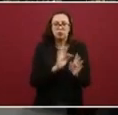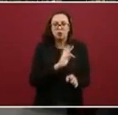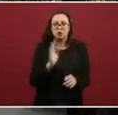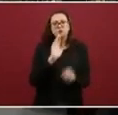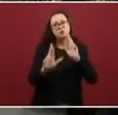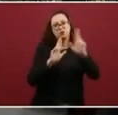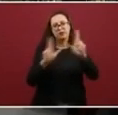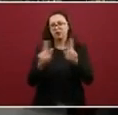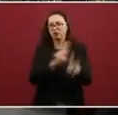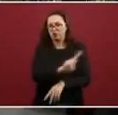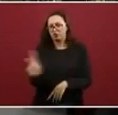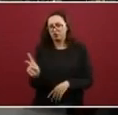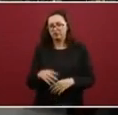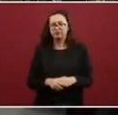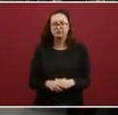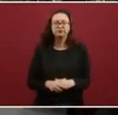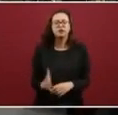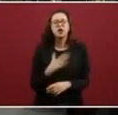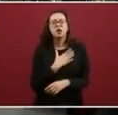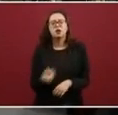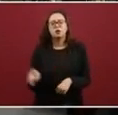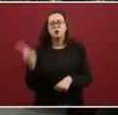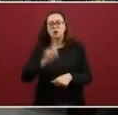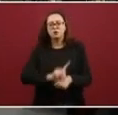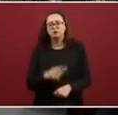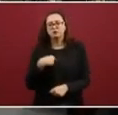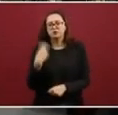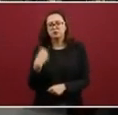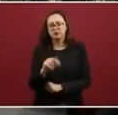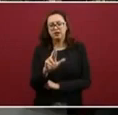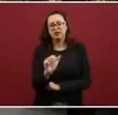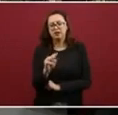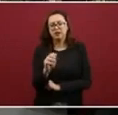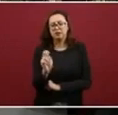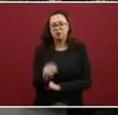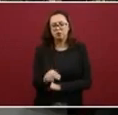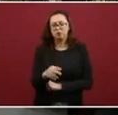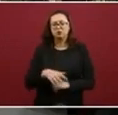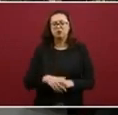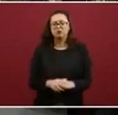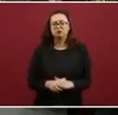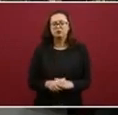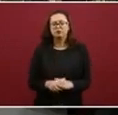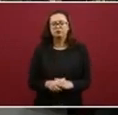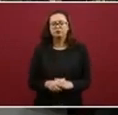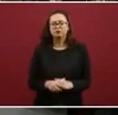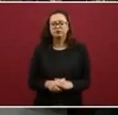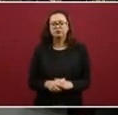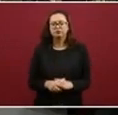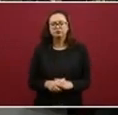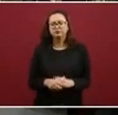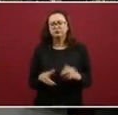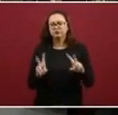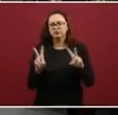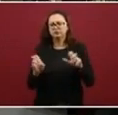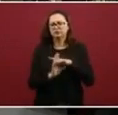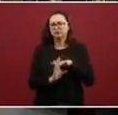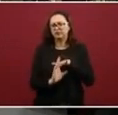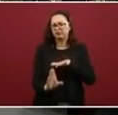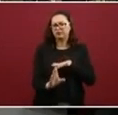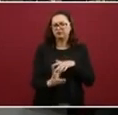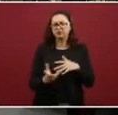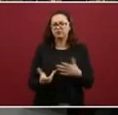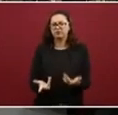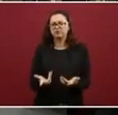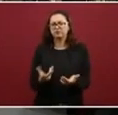Muy buenos días, señor canciller. Ramón Flores, de Los Ángeles Press de Guadalupe Lizárraga. Respecto a los migrantes, ¿nos puede decir cuánto será el costo